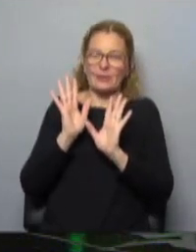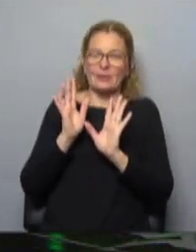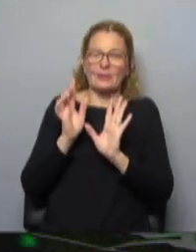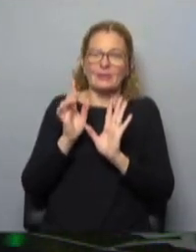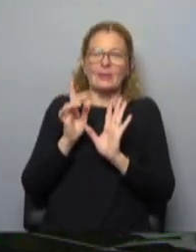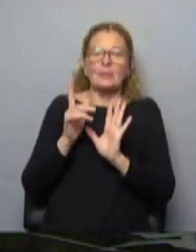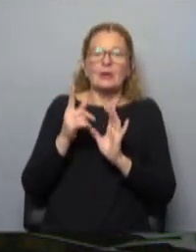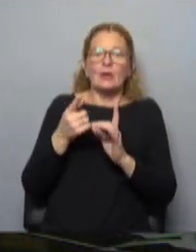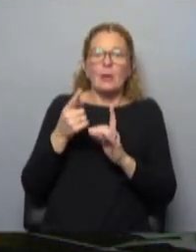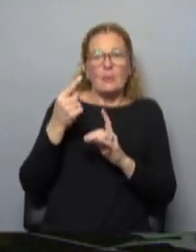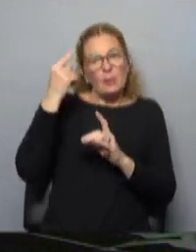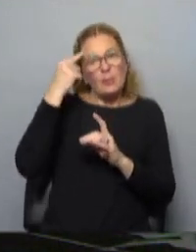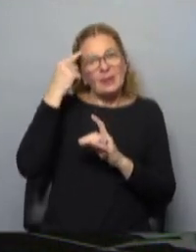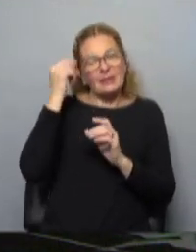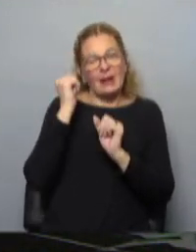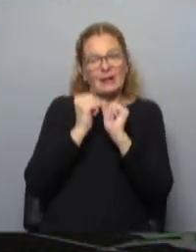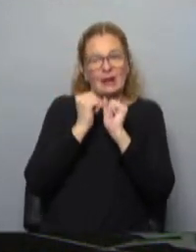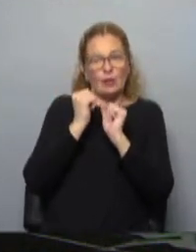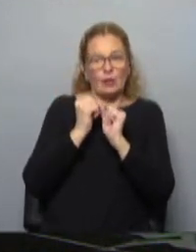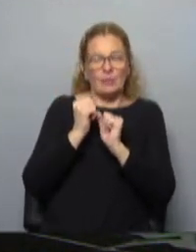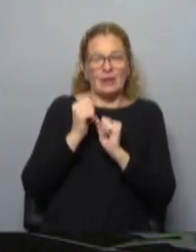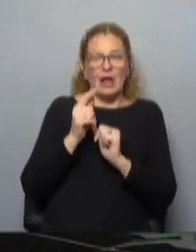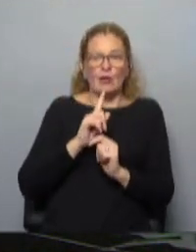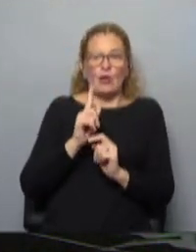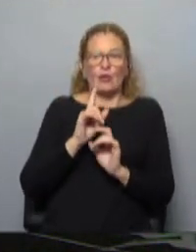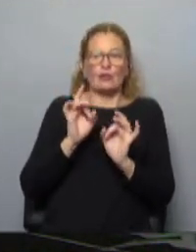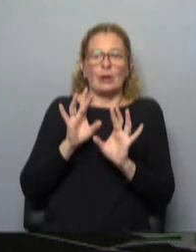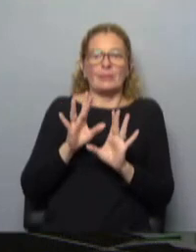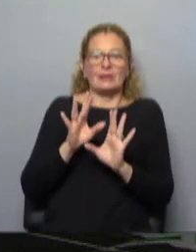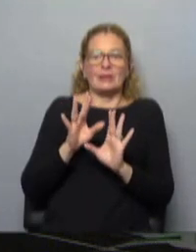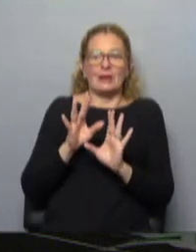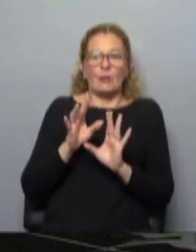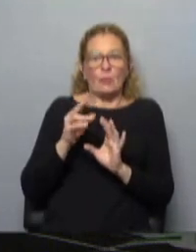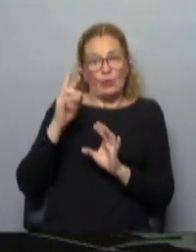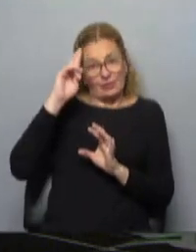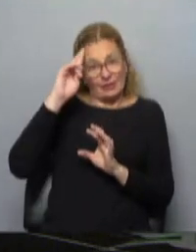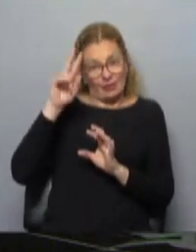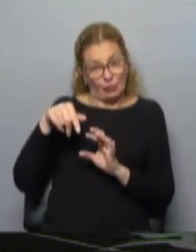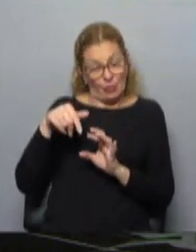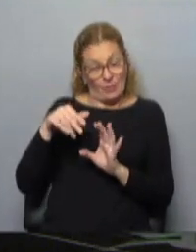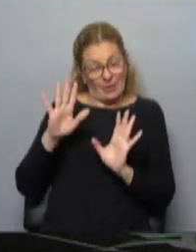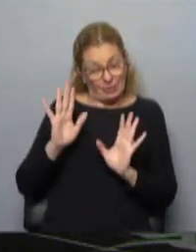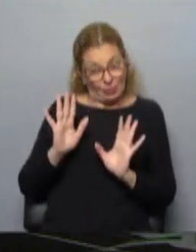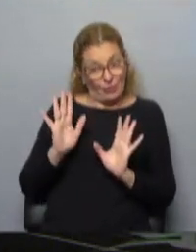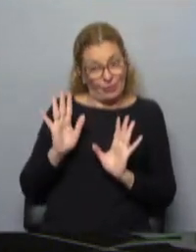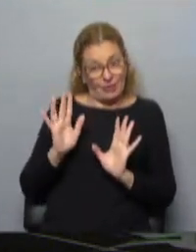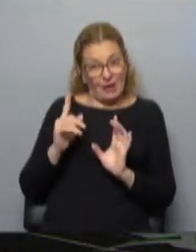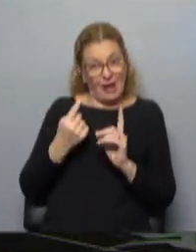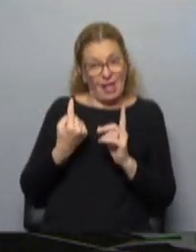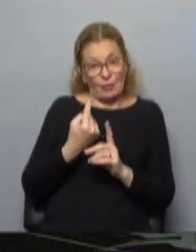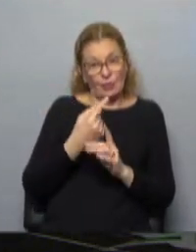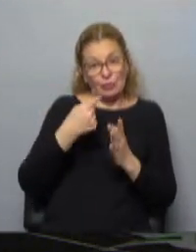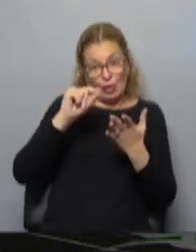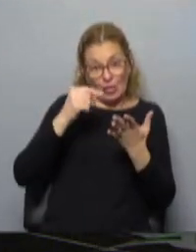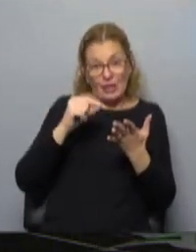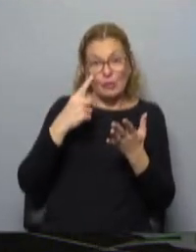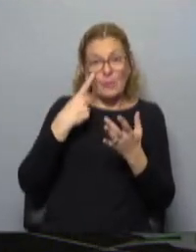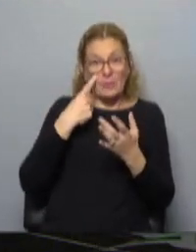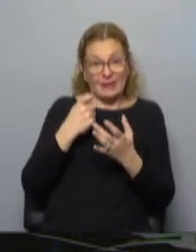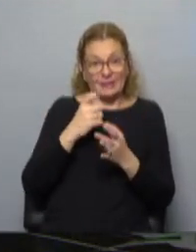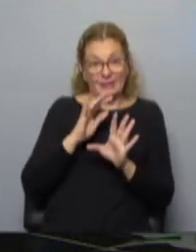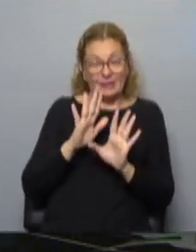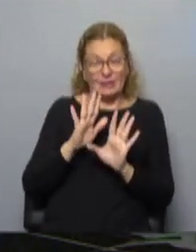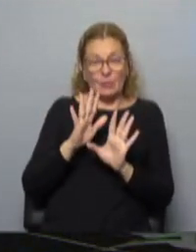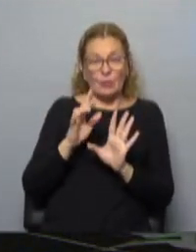en definitiva podemos pensar que la economía no es otra cosa que el ordenamiento razonable del sentido común y entonces estos datos justamente confirman ese tipo